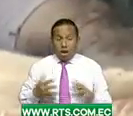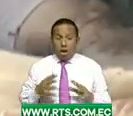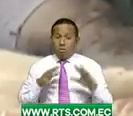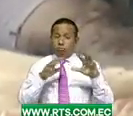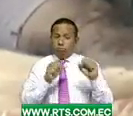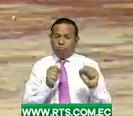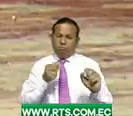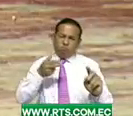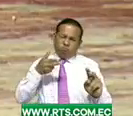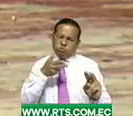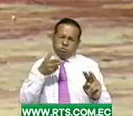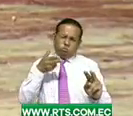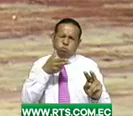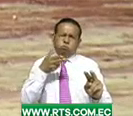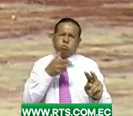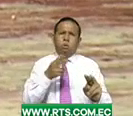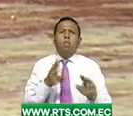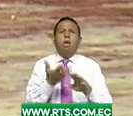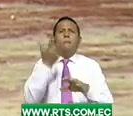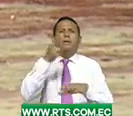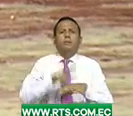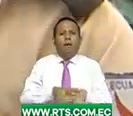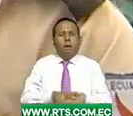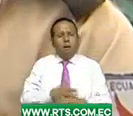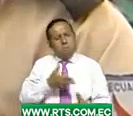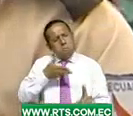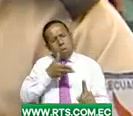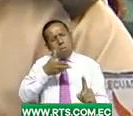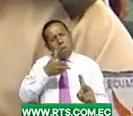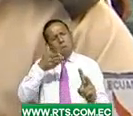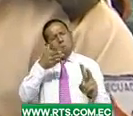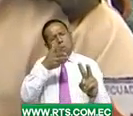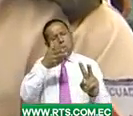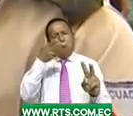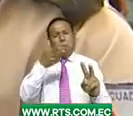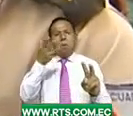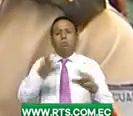les dispararon por tres ocasiones. Son partícipes de